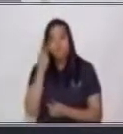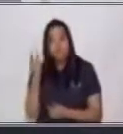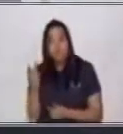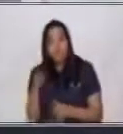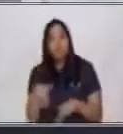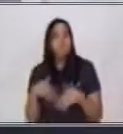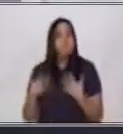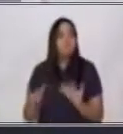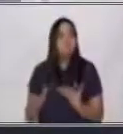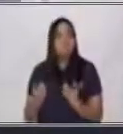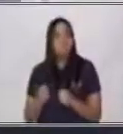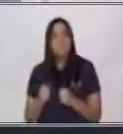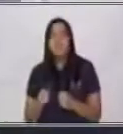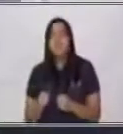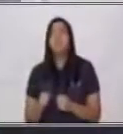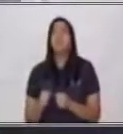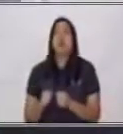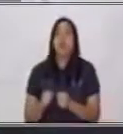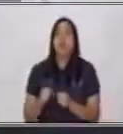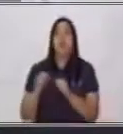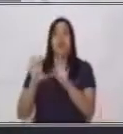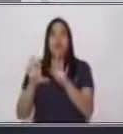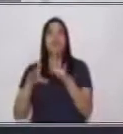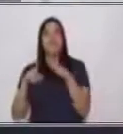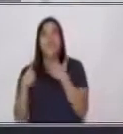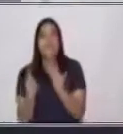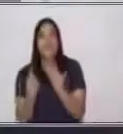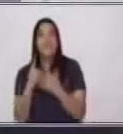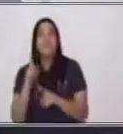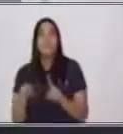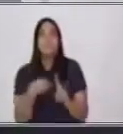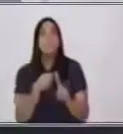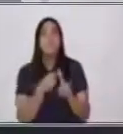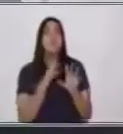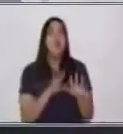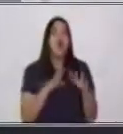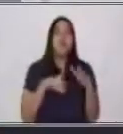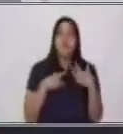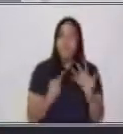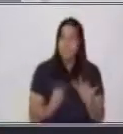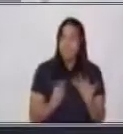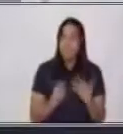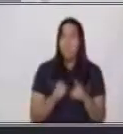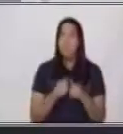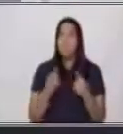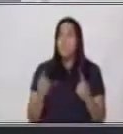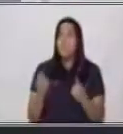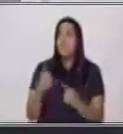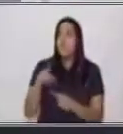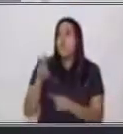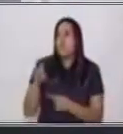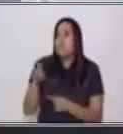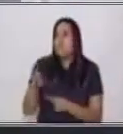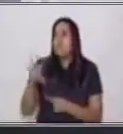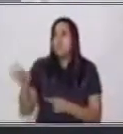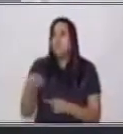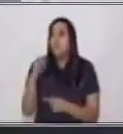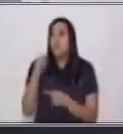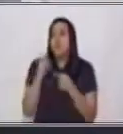1, 2. 2 por 1, 2. Y 2 por menos 2,